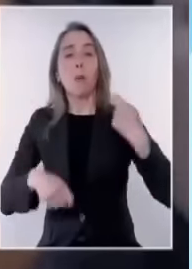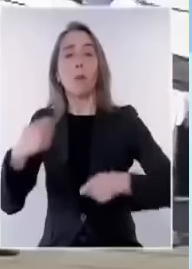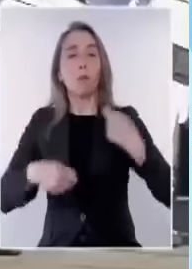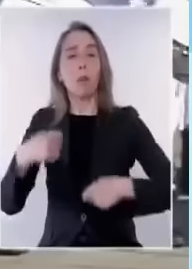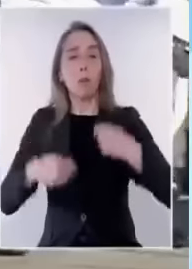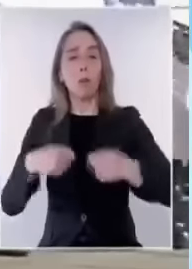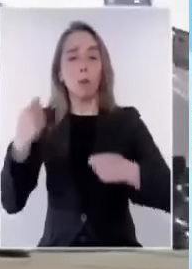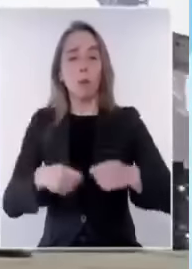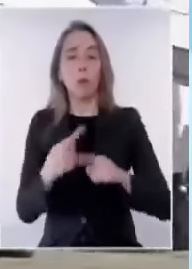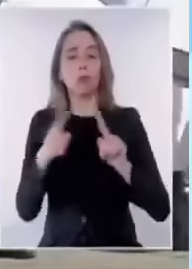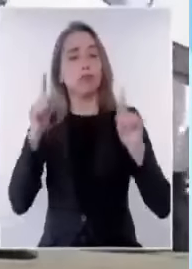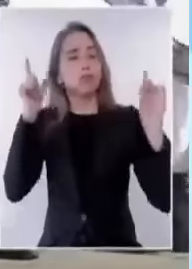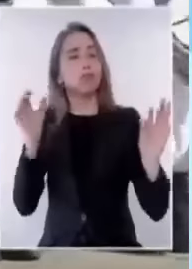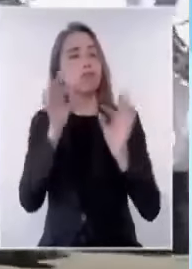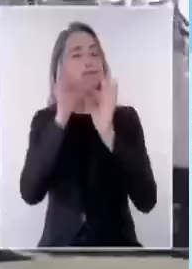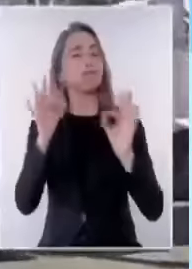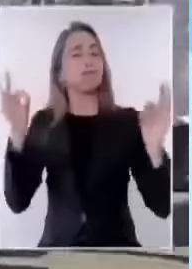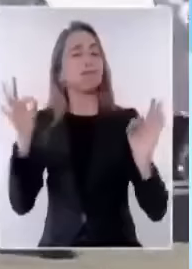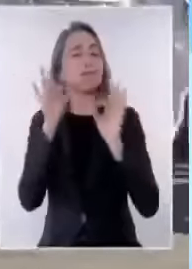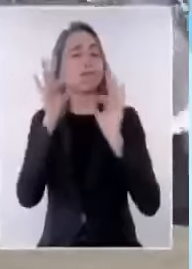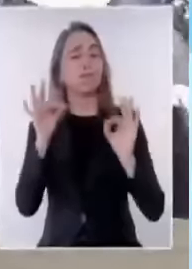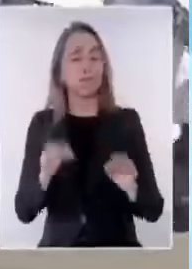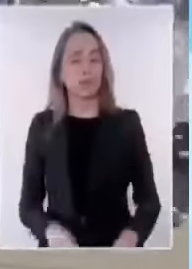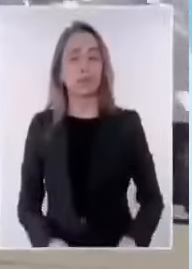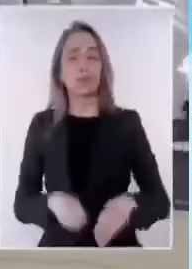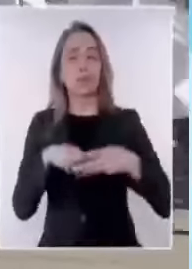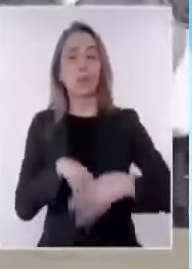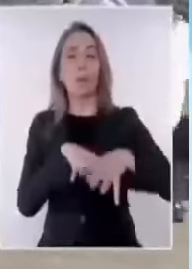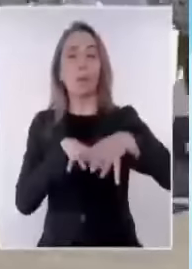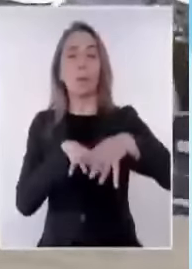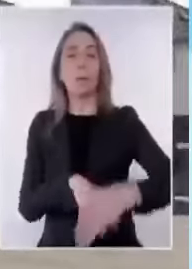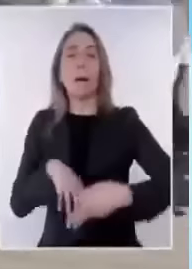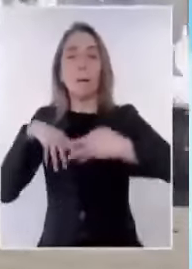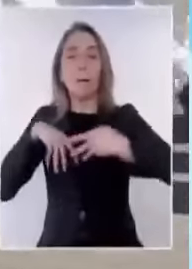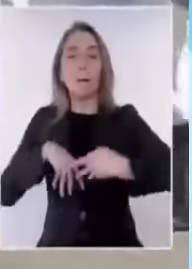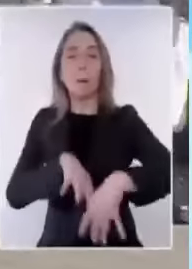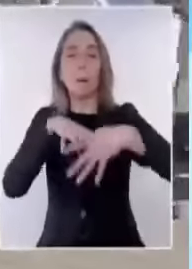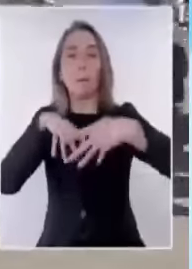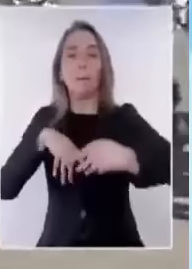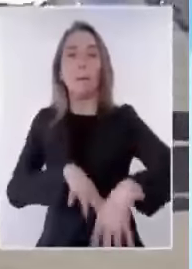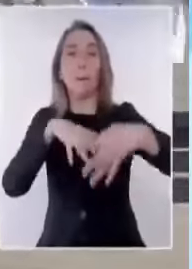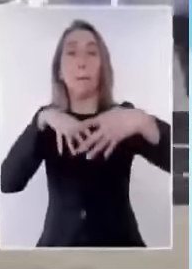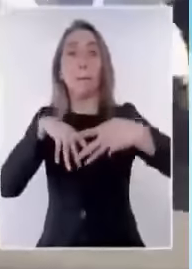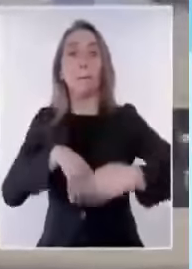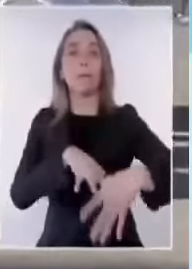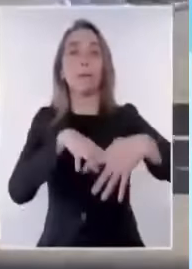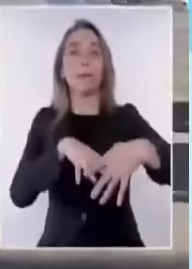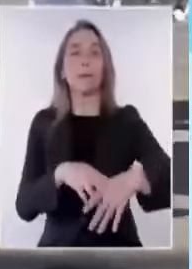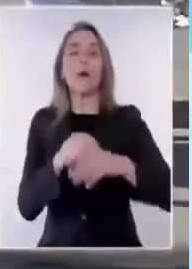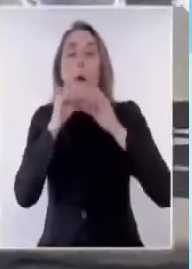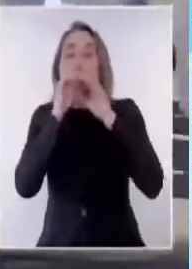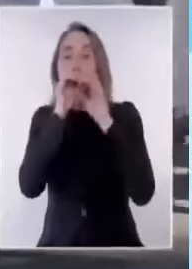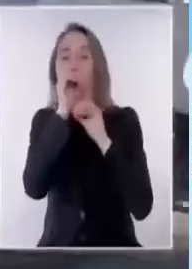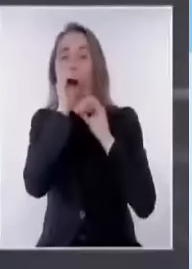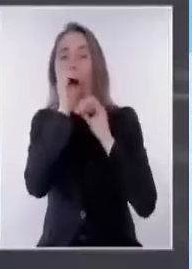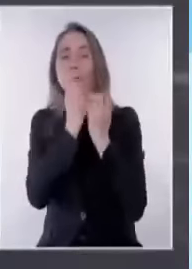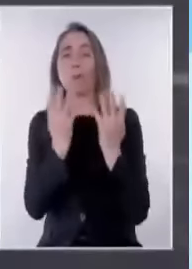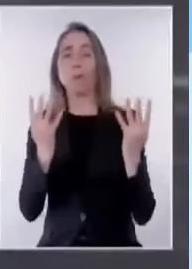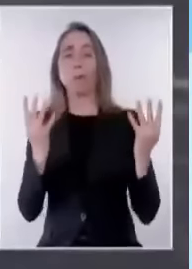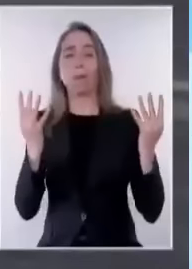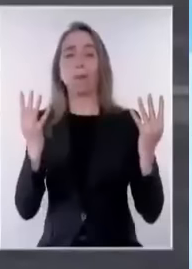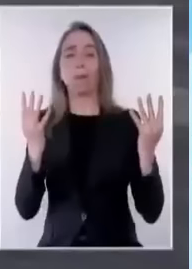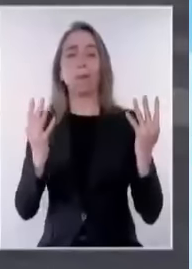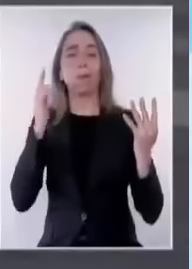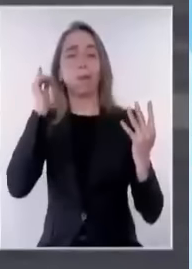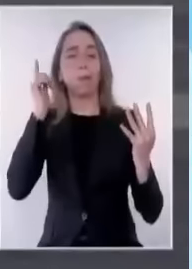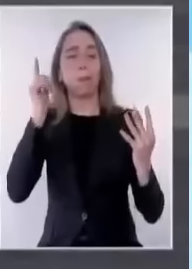gracias ahí. Un saludo para todos los miembros. Si querés salir ahí abajo y que salga un saludo ahí en los videos para